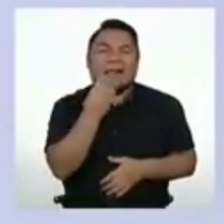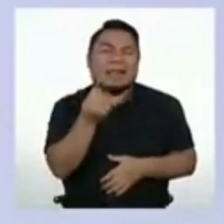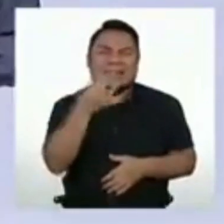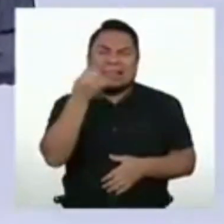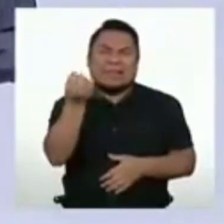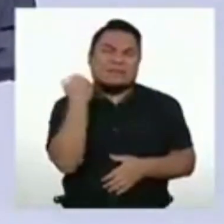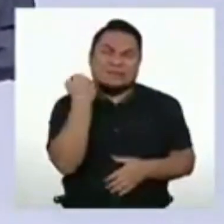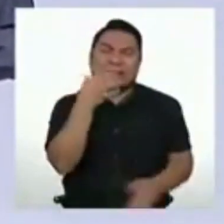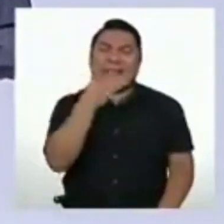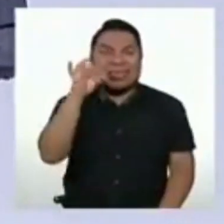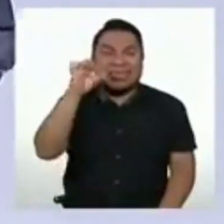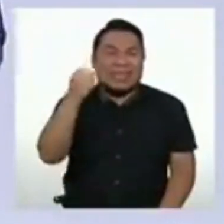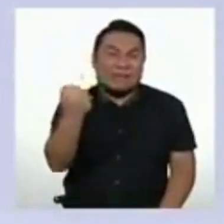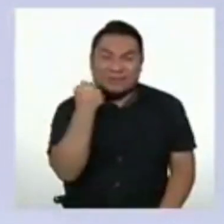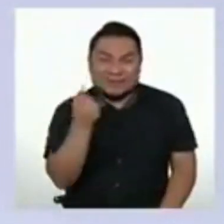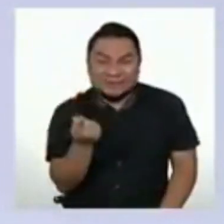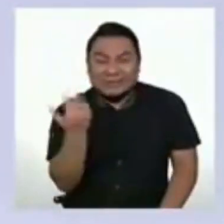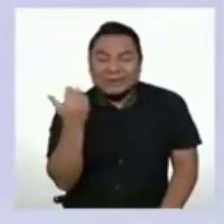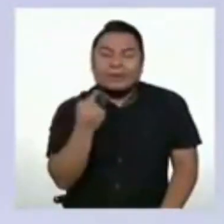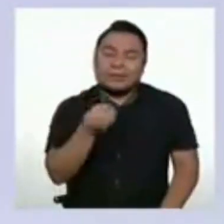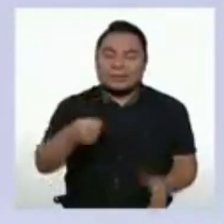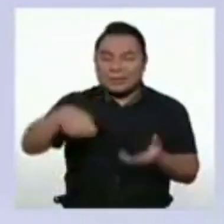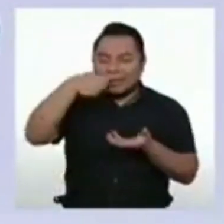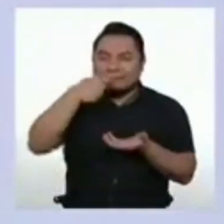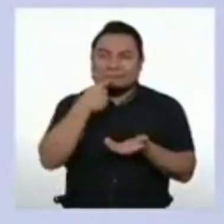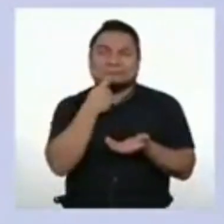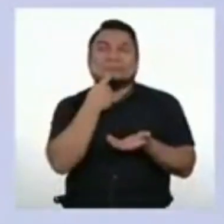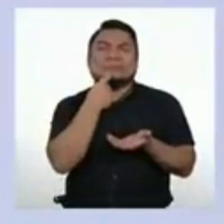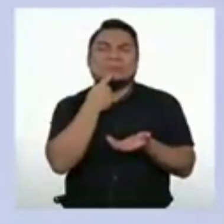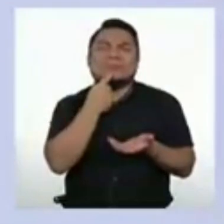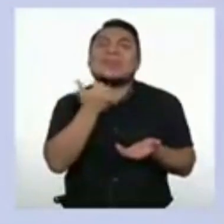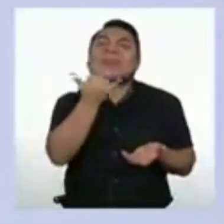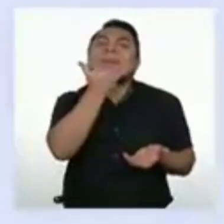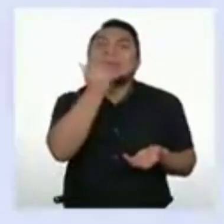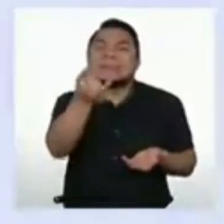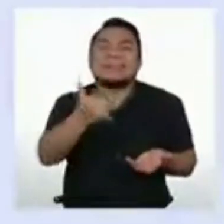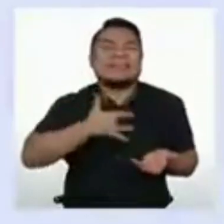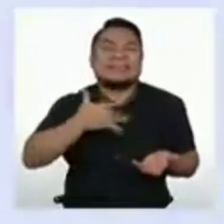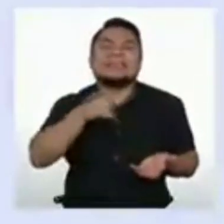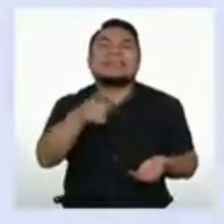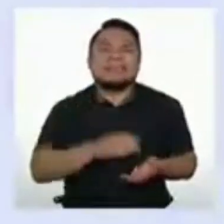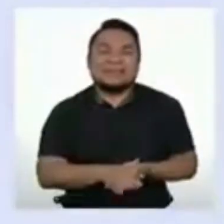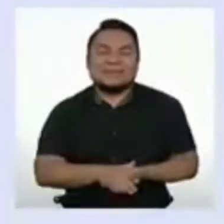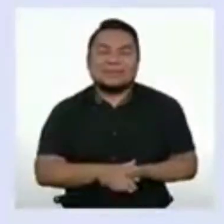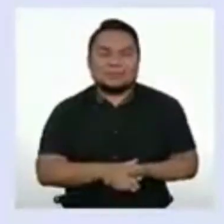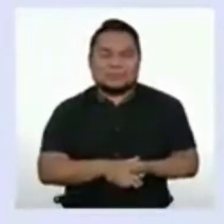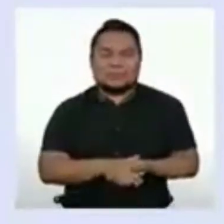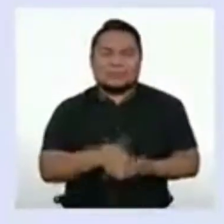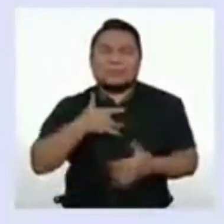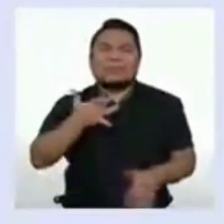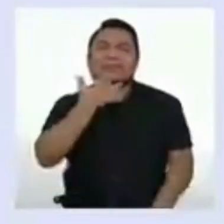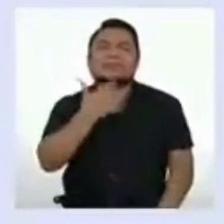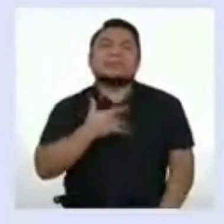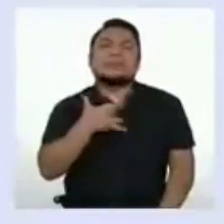salado? Y luego de comerlo, ¿qué pasa? ¿Qué sientes? Uy, siento mucha